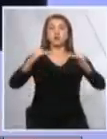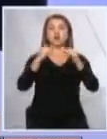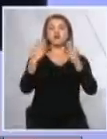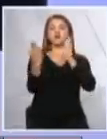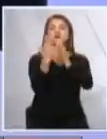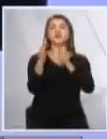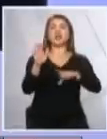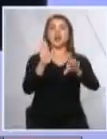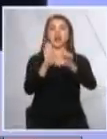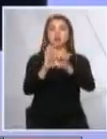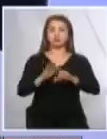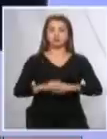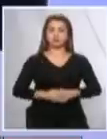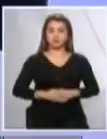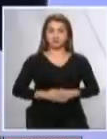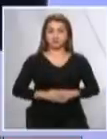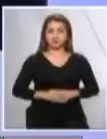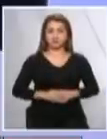ley.